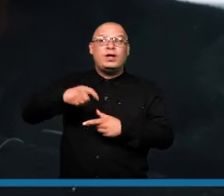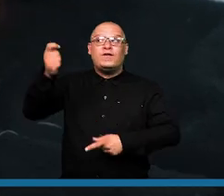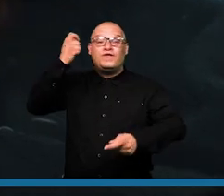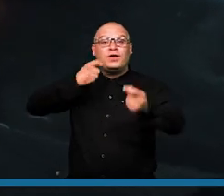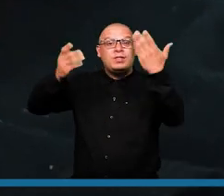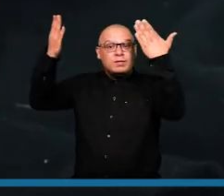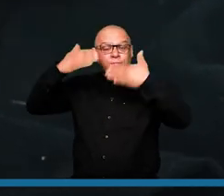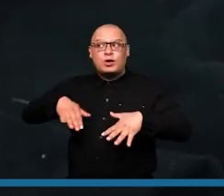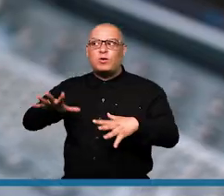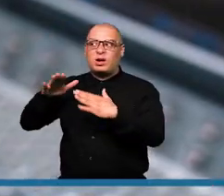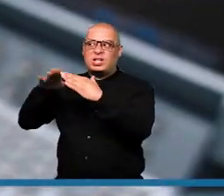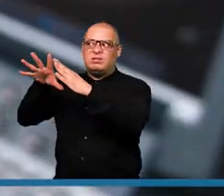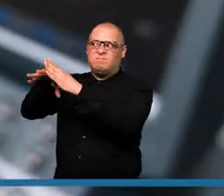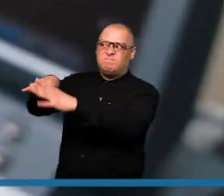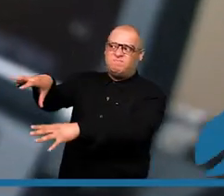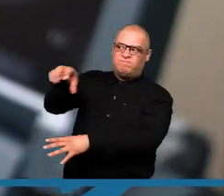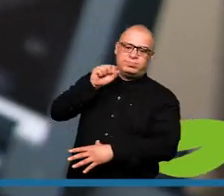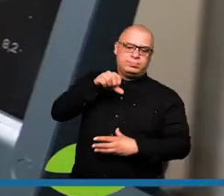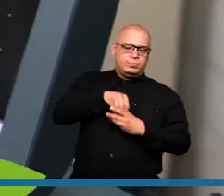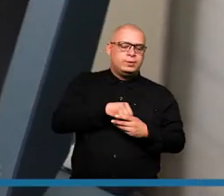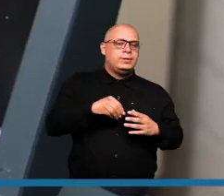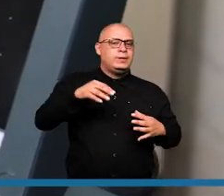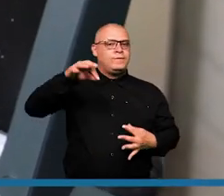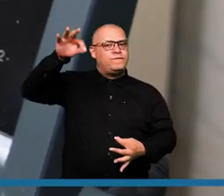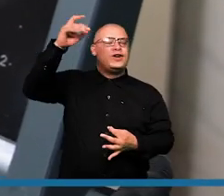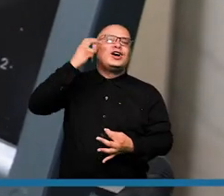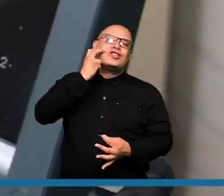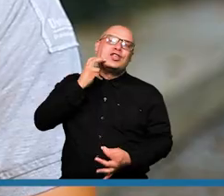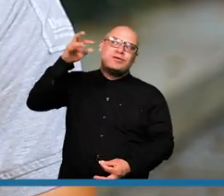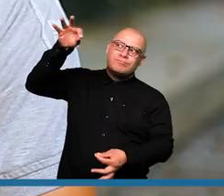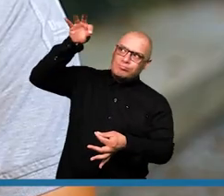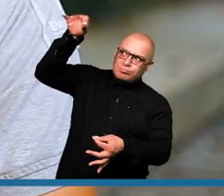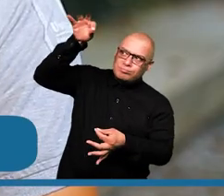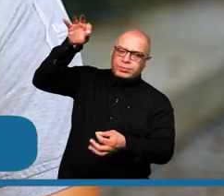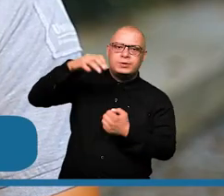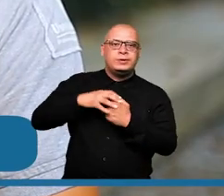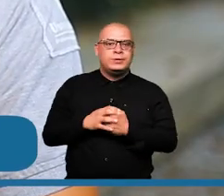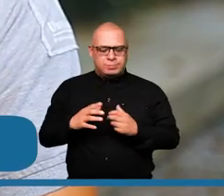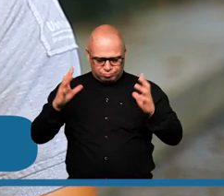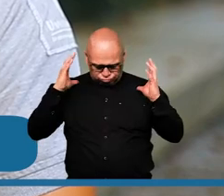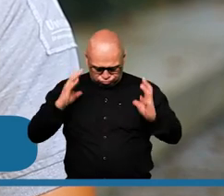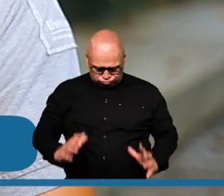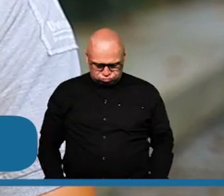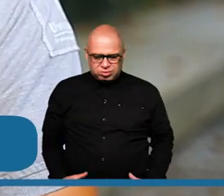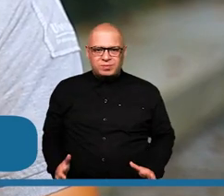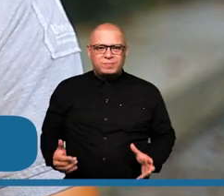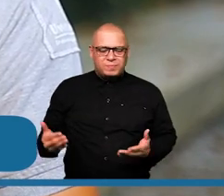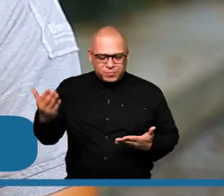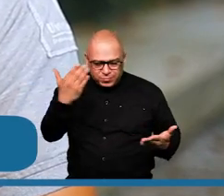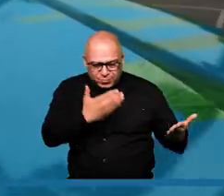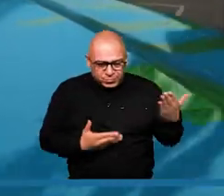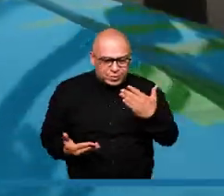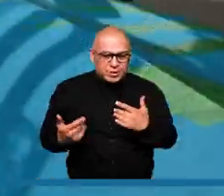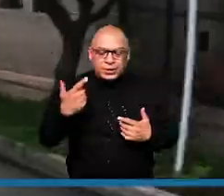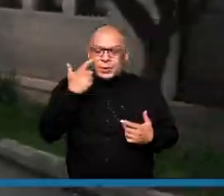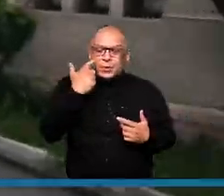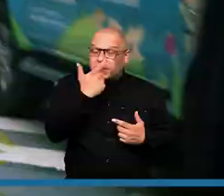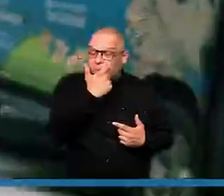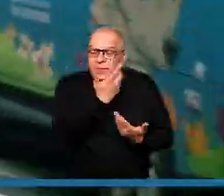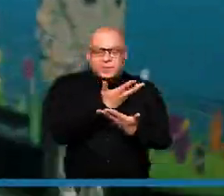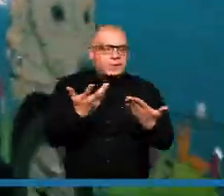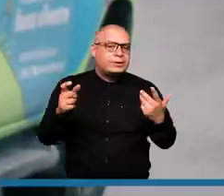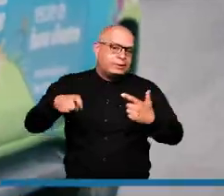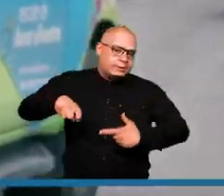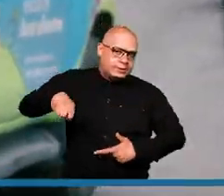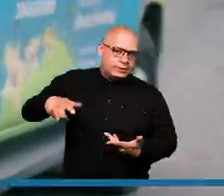rescates necesitan rayos X, una resonancia magnética, una valoración con especialistas, citas de oftalmología.